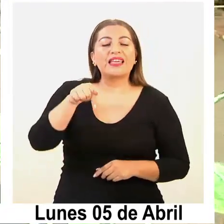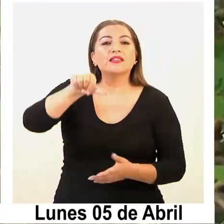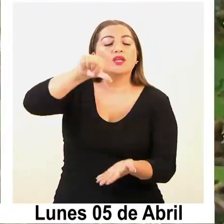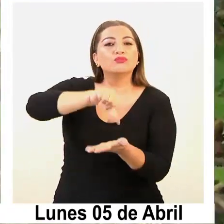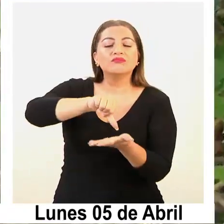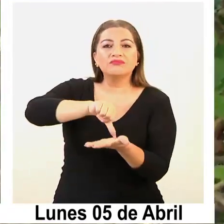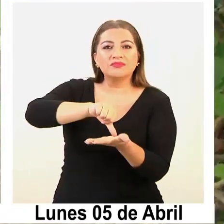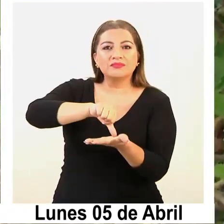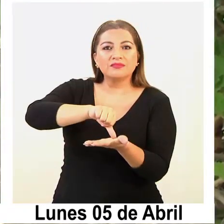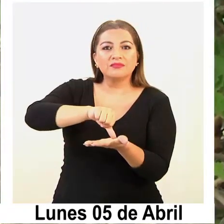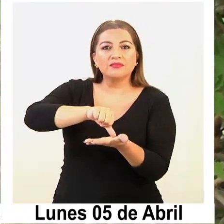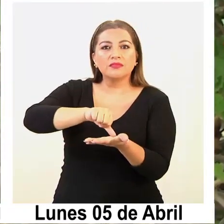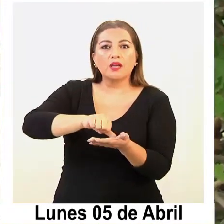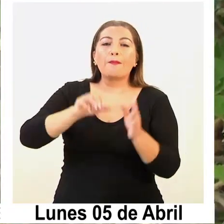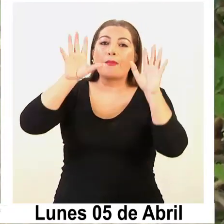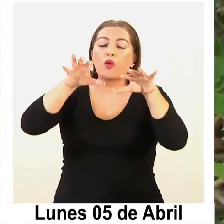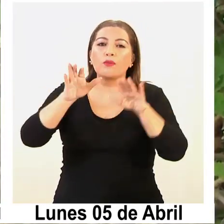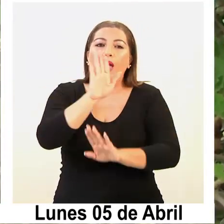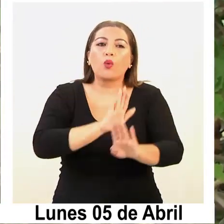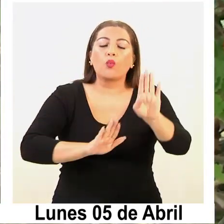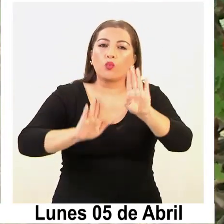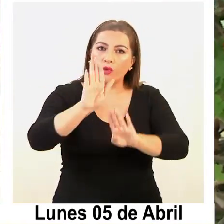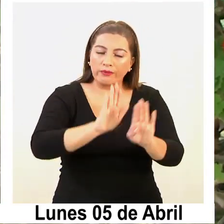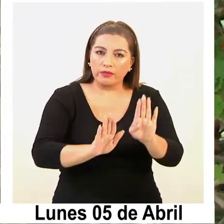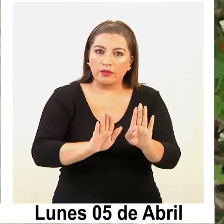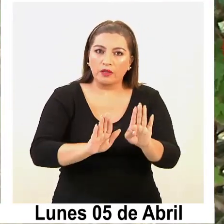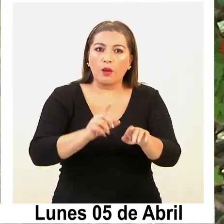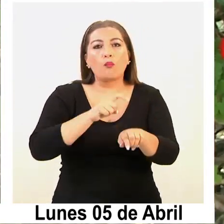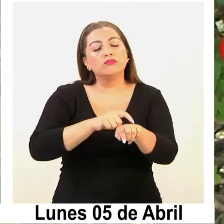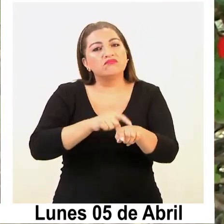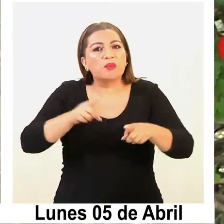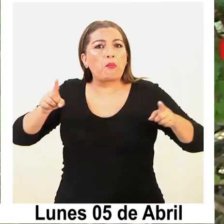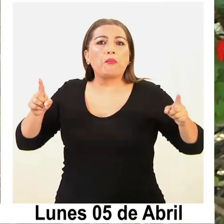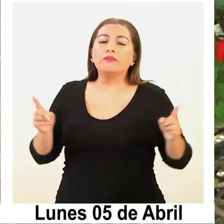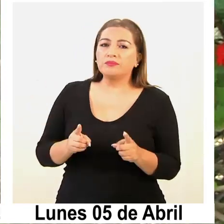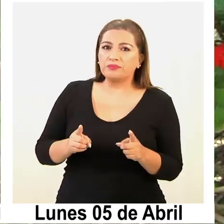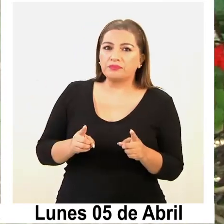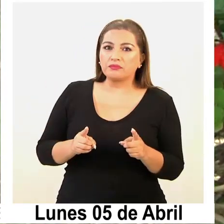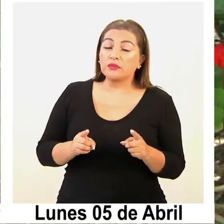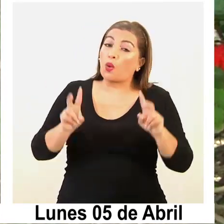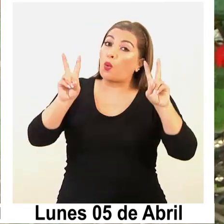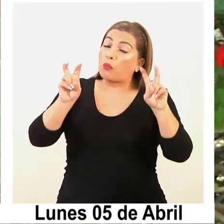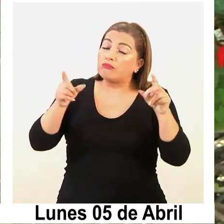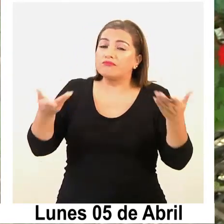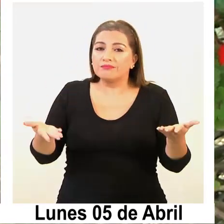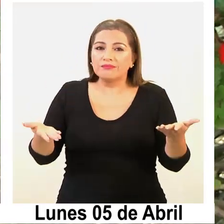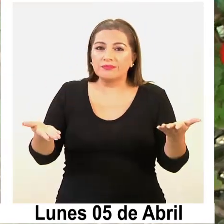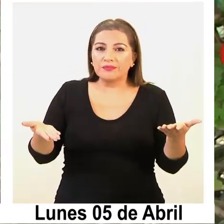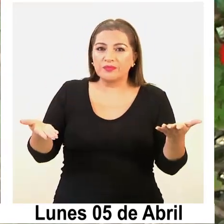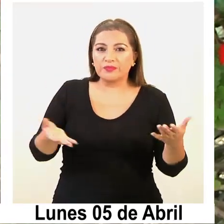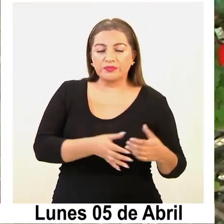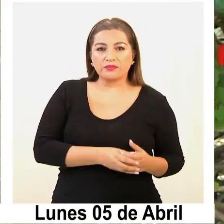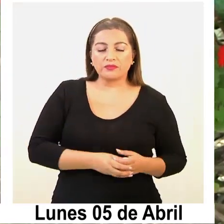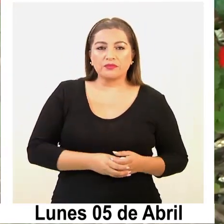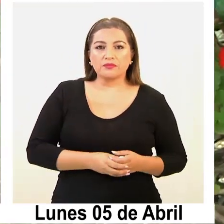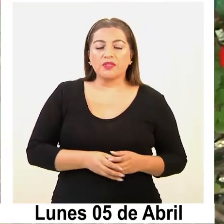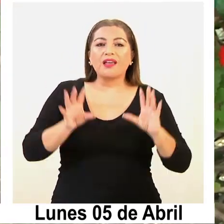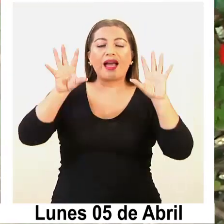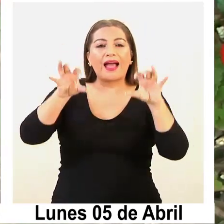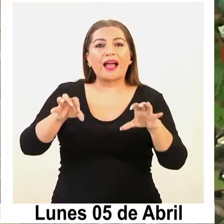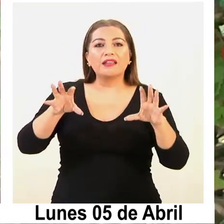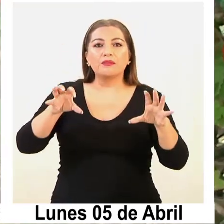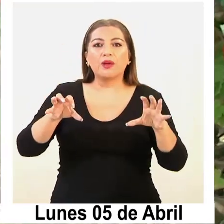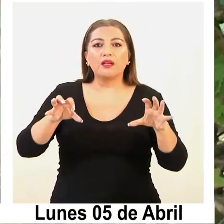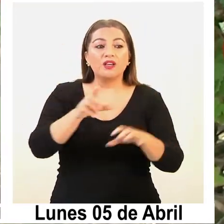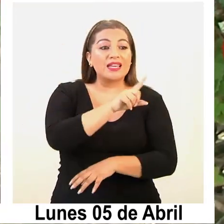un centro refugio de tránsito, entre comillas, porque son animales